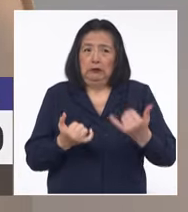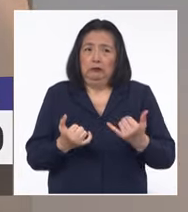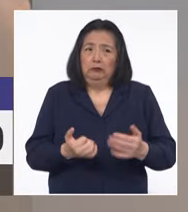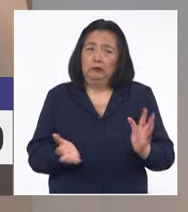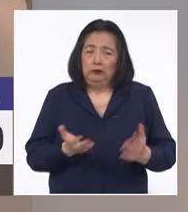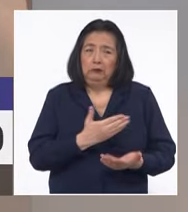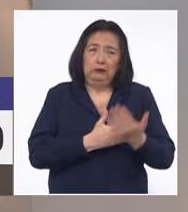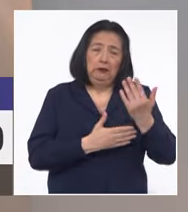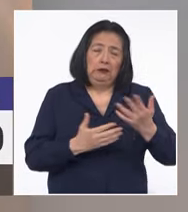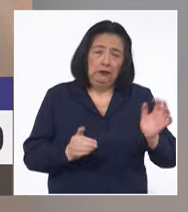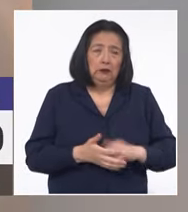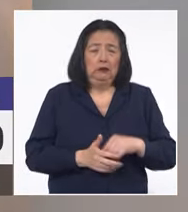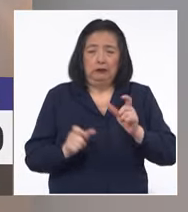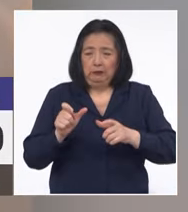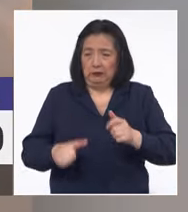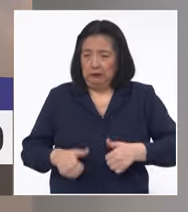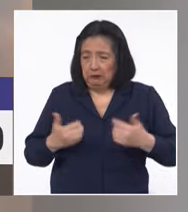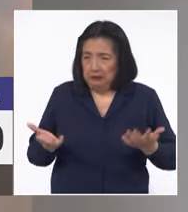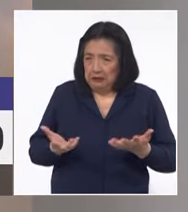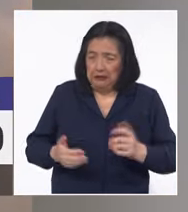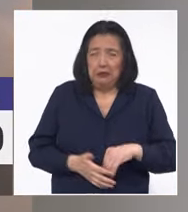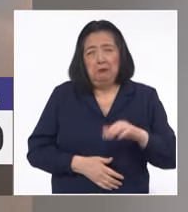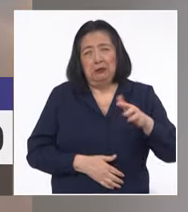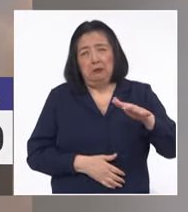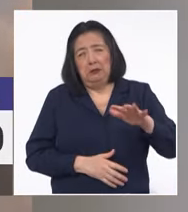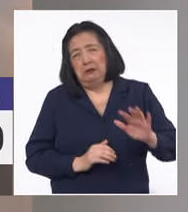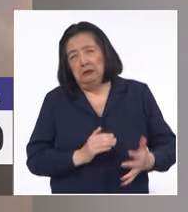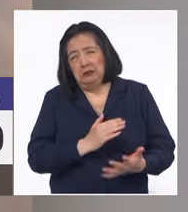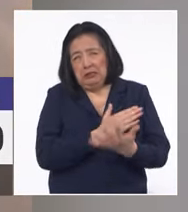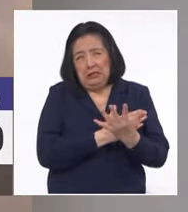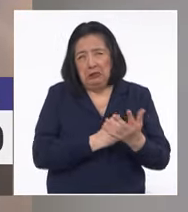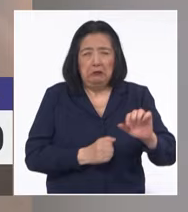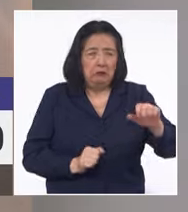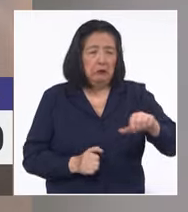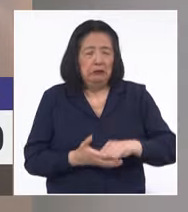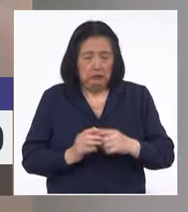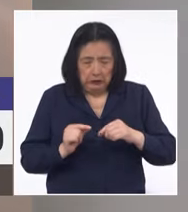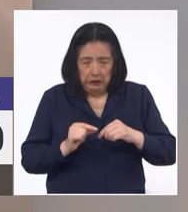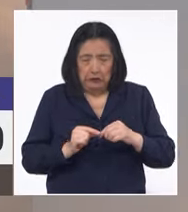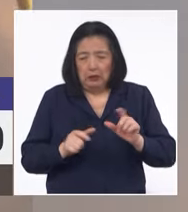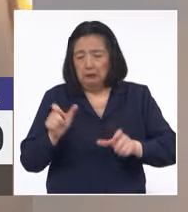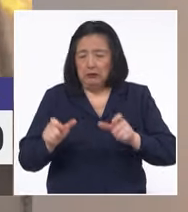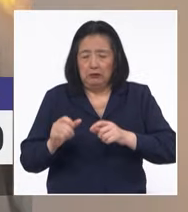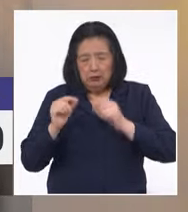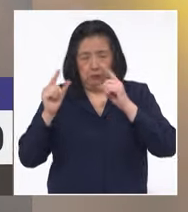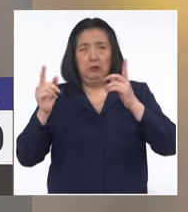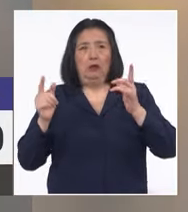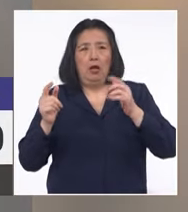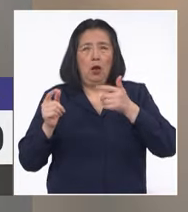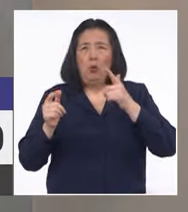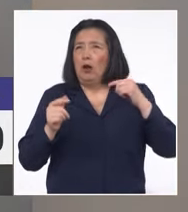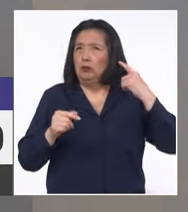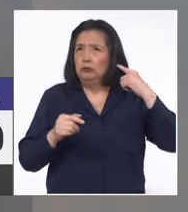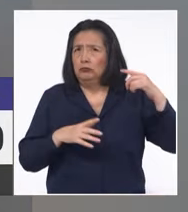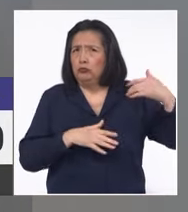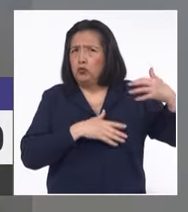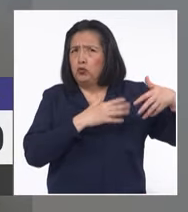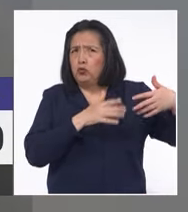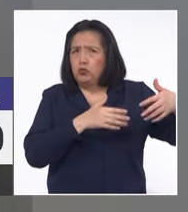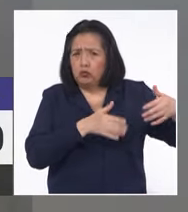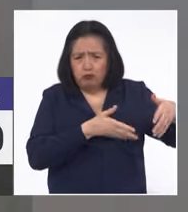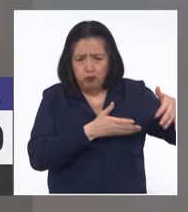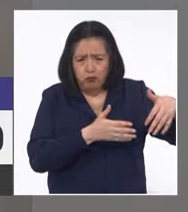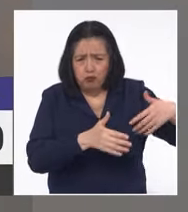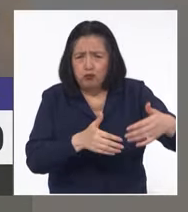la madrugada. Los vecinos nos indicaron que aproximadamente a las 5 de la mañana los sorprendió el agua que empezaba a discurrir por todas estas